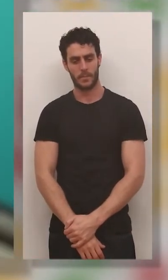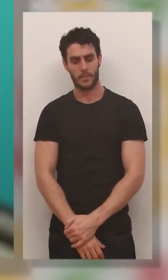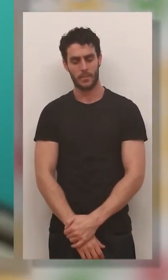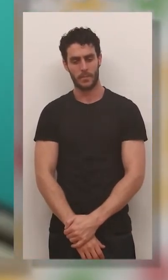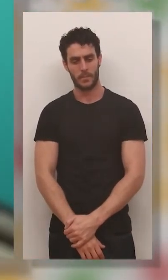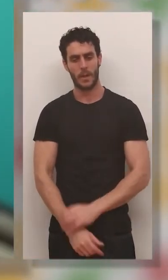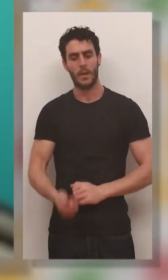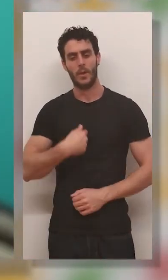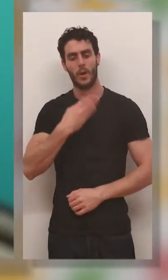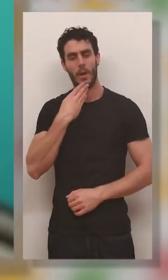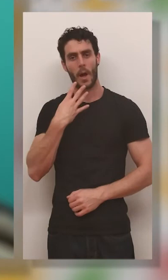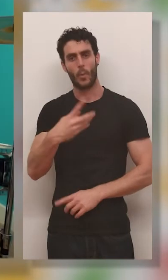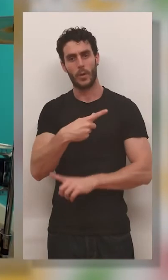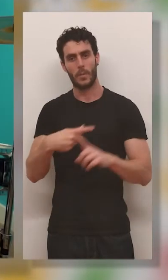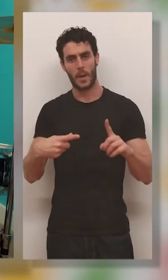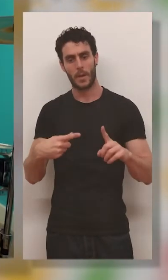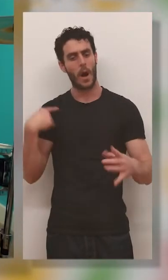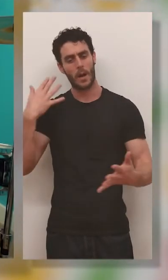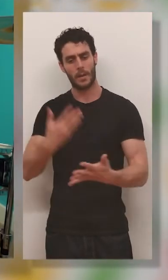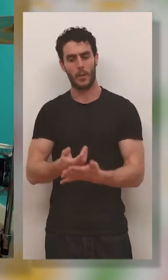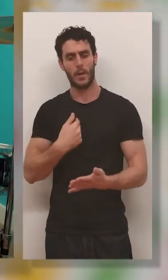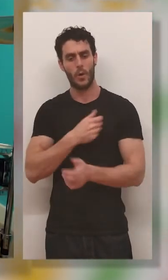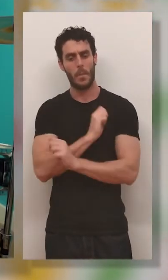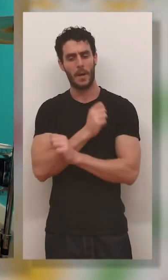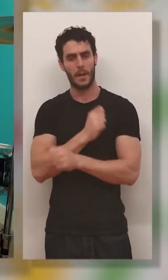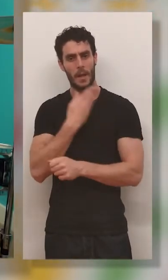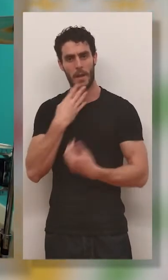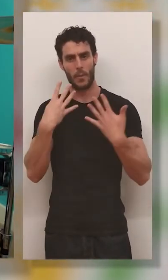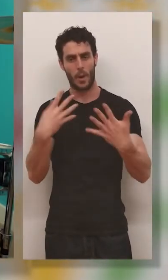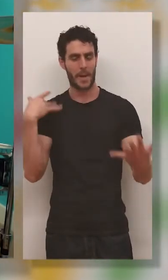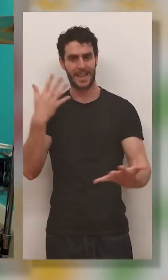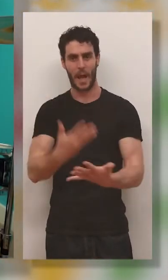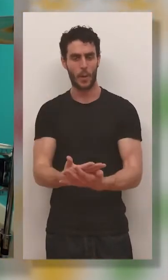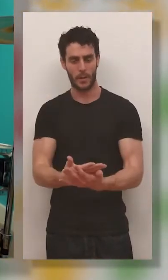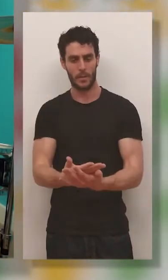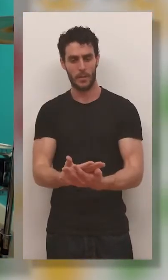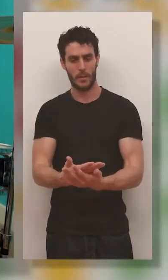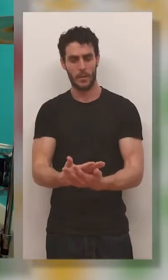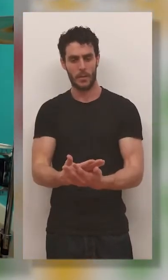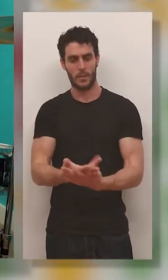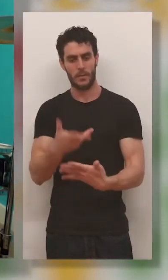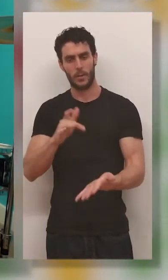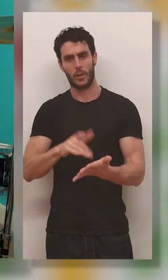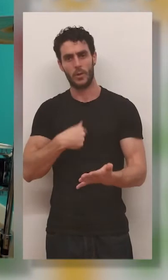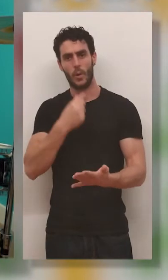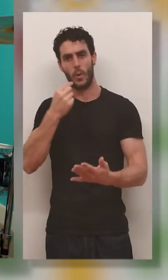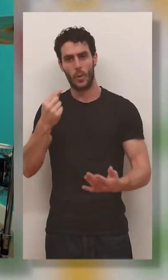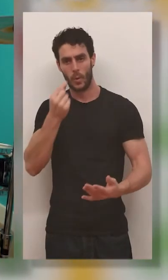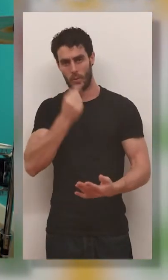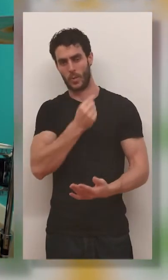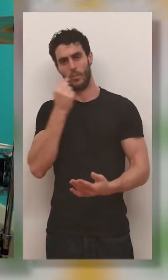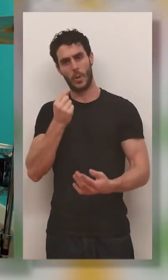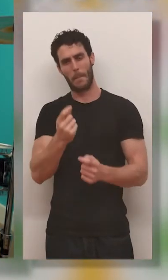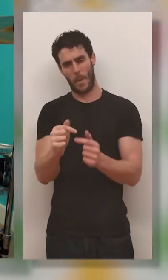Desde los 4 años y medio. Yo llevo tocando la batería desde los 9 años. Desde un poco después de que hice la comunión